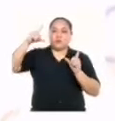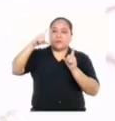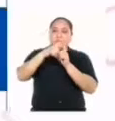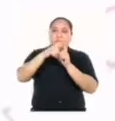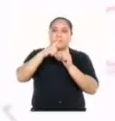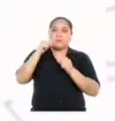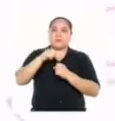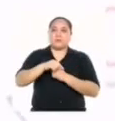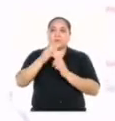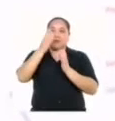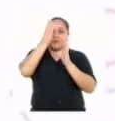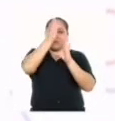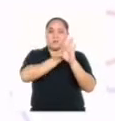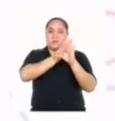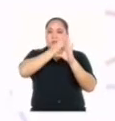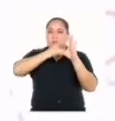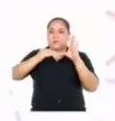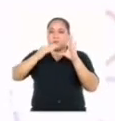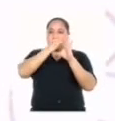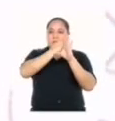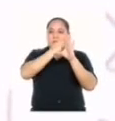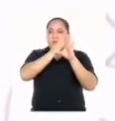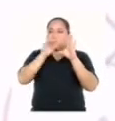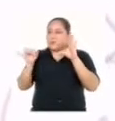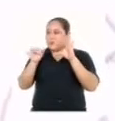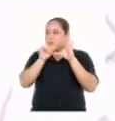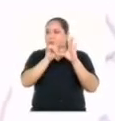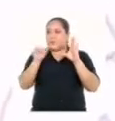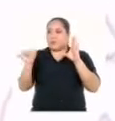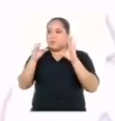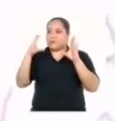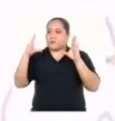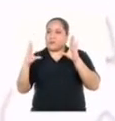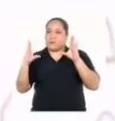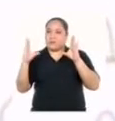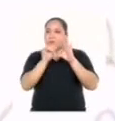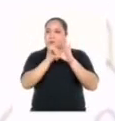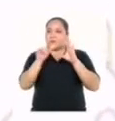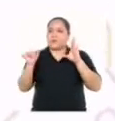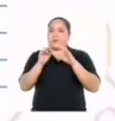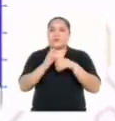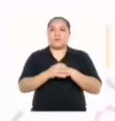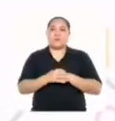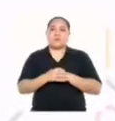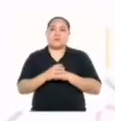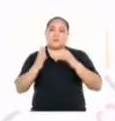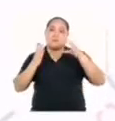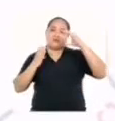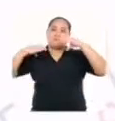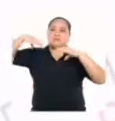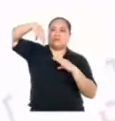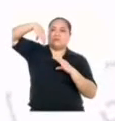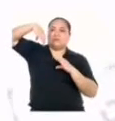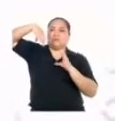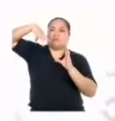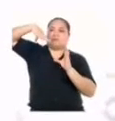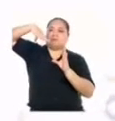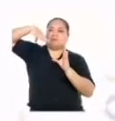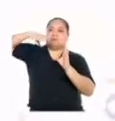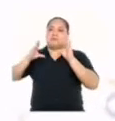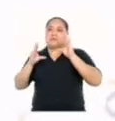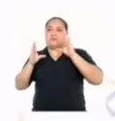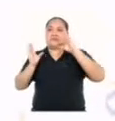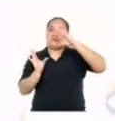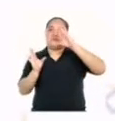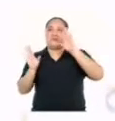es decir, si sus lados y sus ángulos respectivos tienen igual medida, aunque su posición y orientación